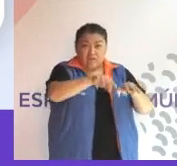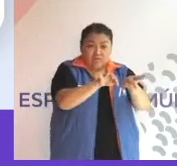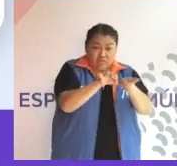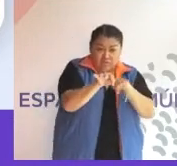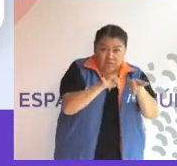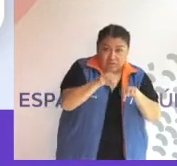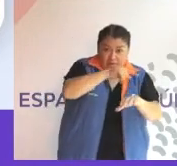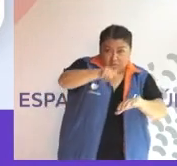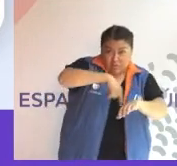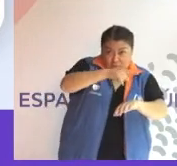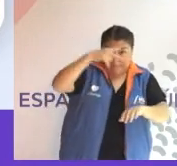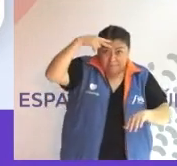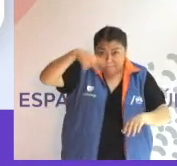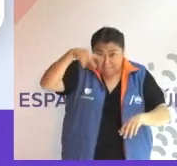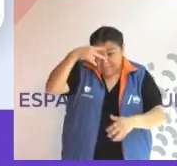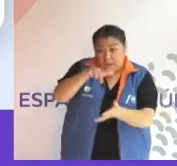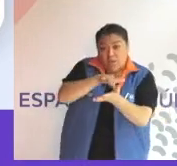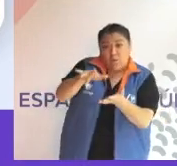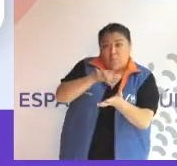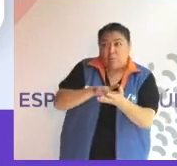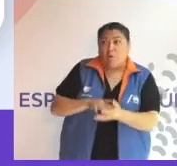voluntario en México es de